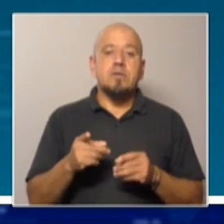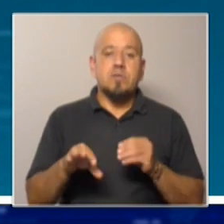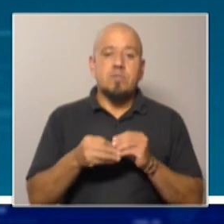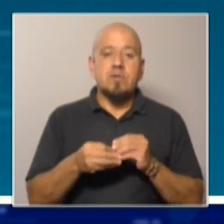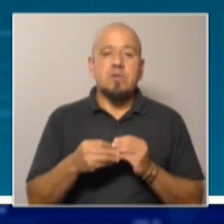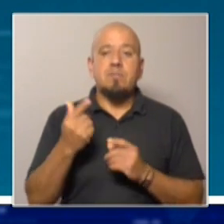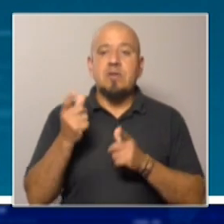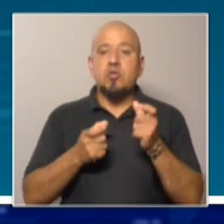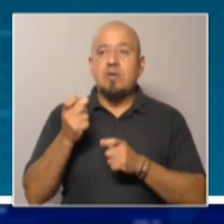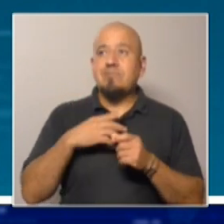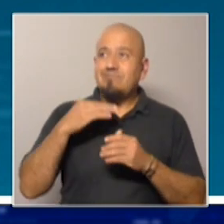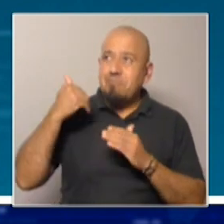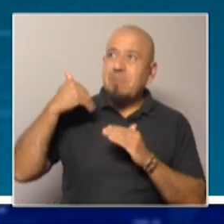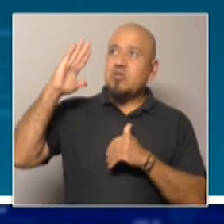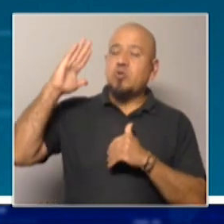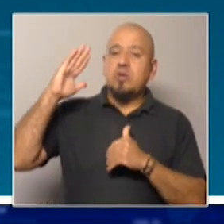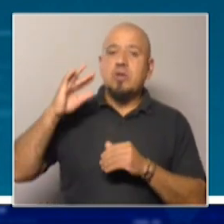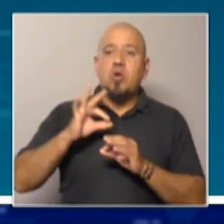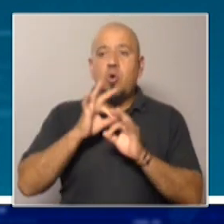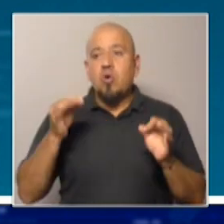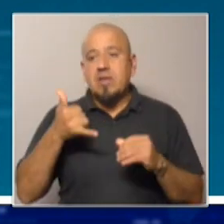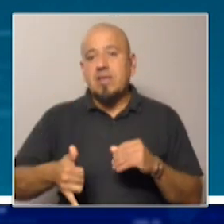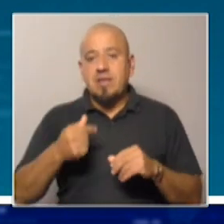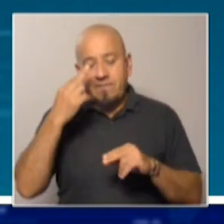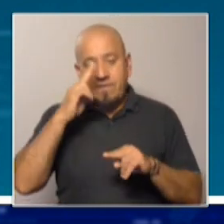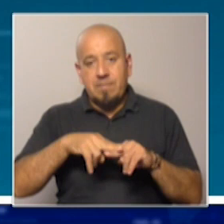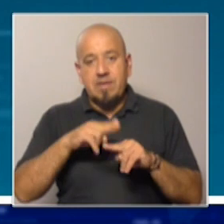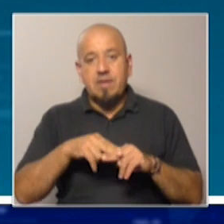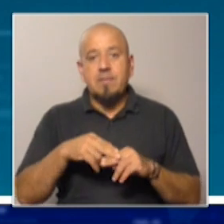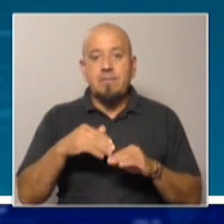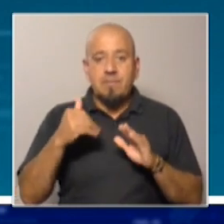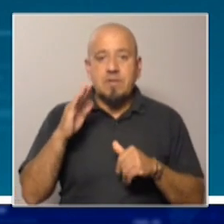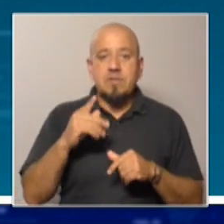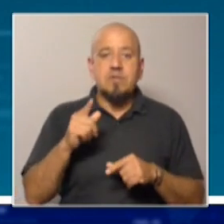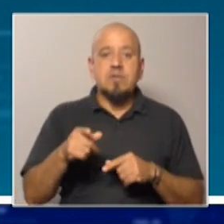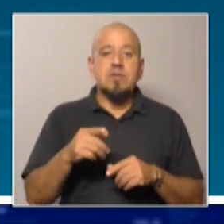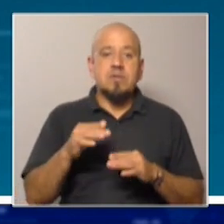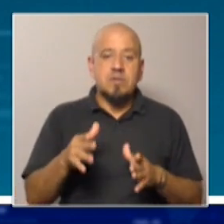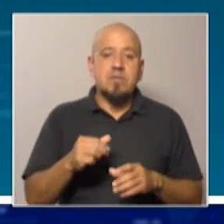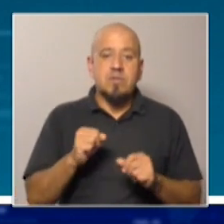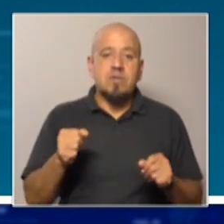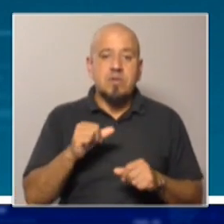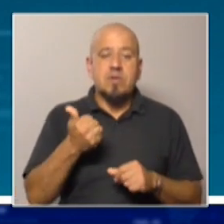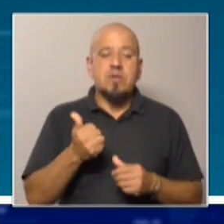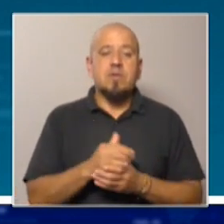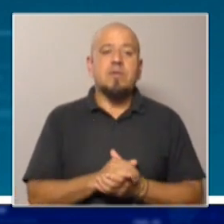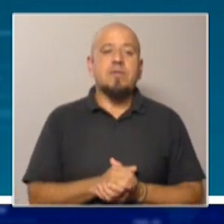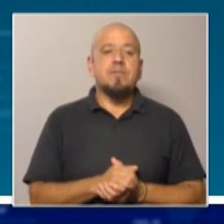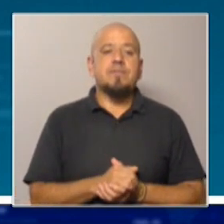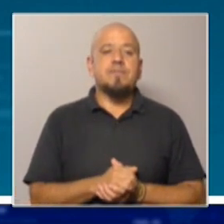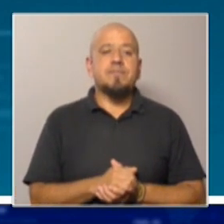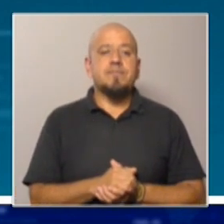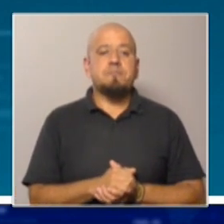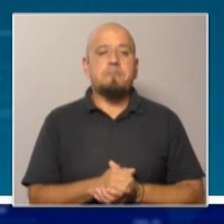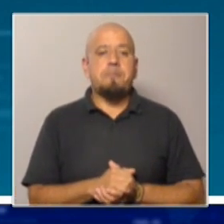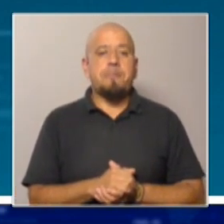personas añosas o personas con comorbilidades también estén protegidas, bueno, es una forma de ir ganándole a esta pandemia, ¿no? me interesa